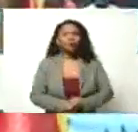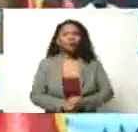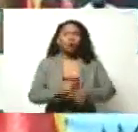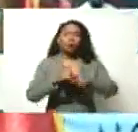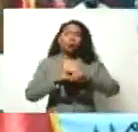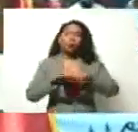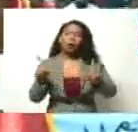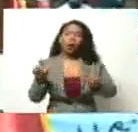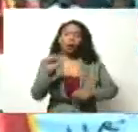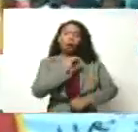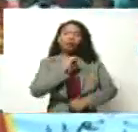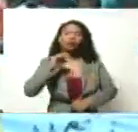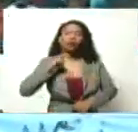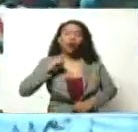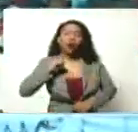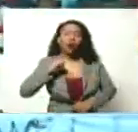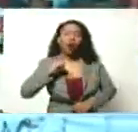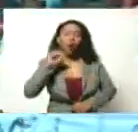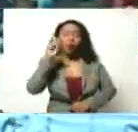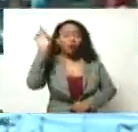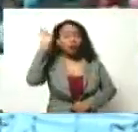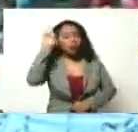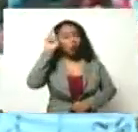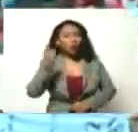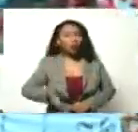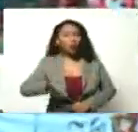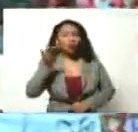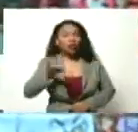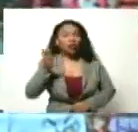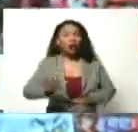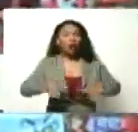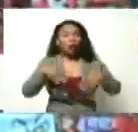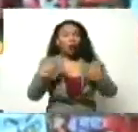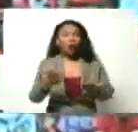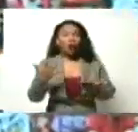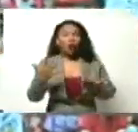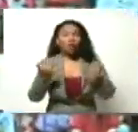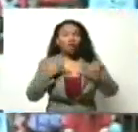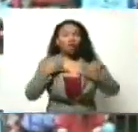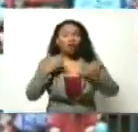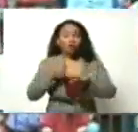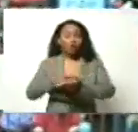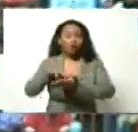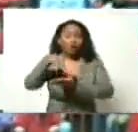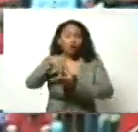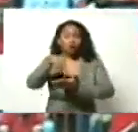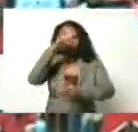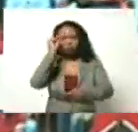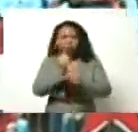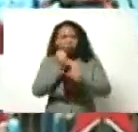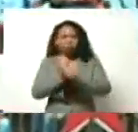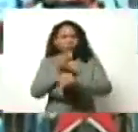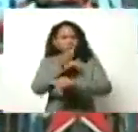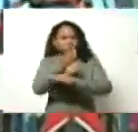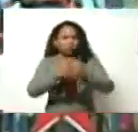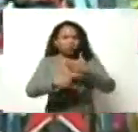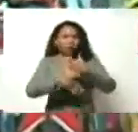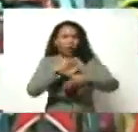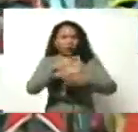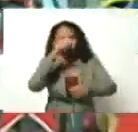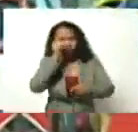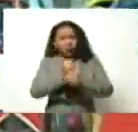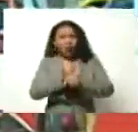en lo personal una de las razones fundamentales por las cuales uno se levanta y sale a entregar el alma y